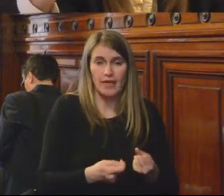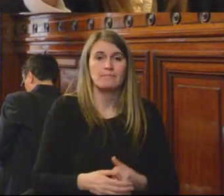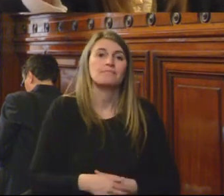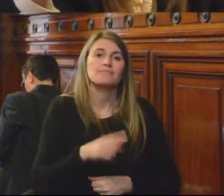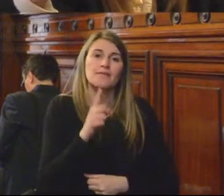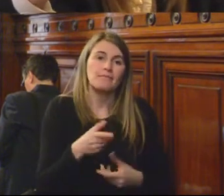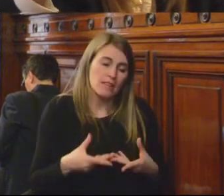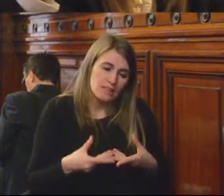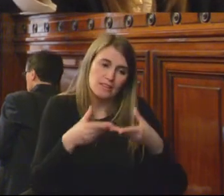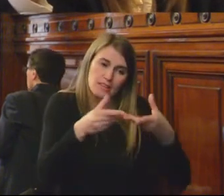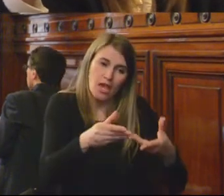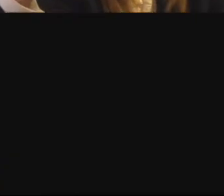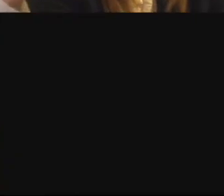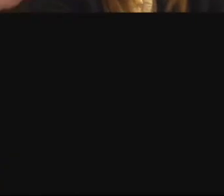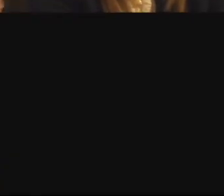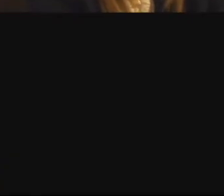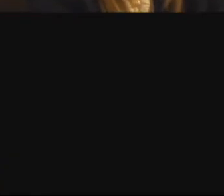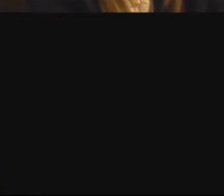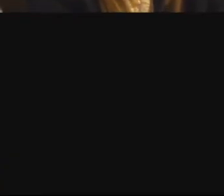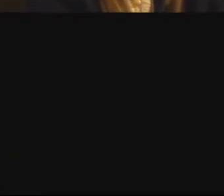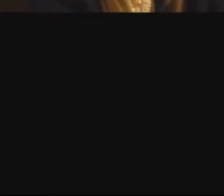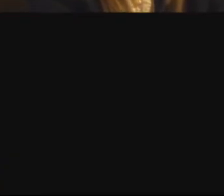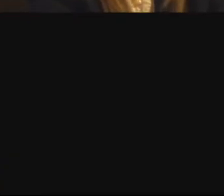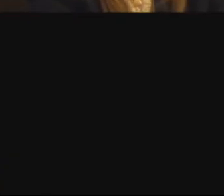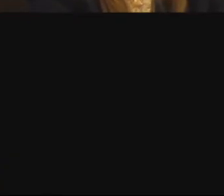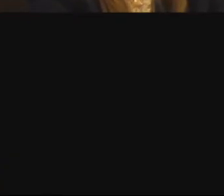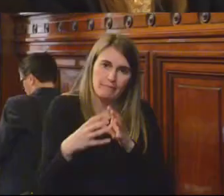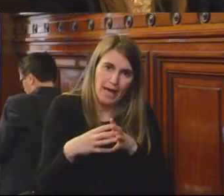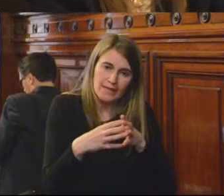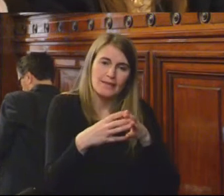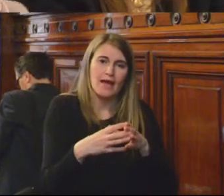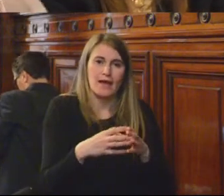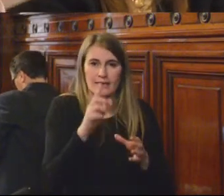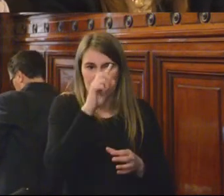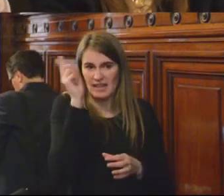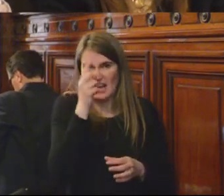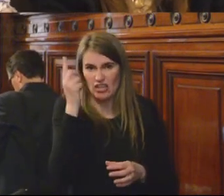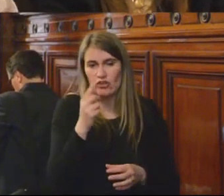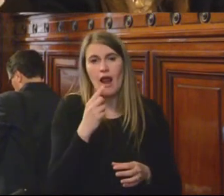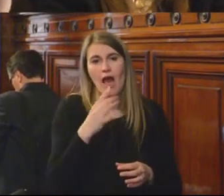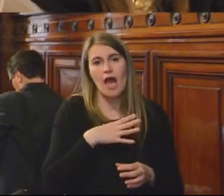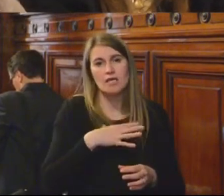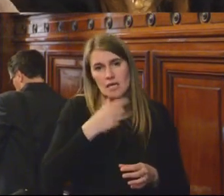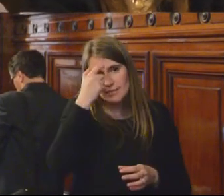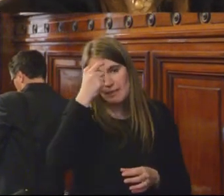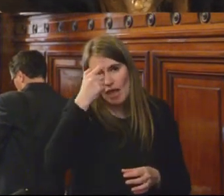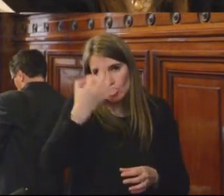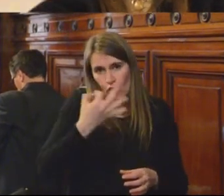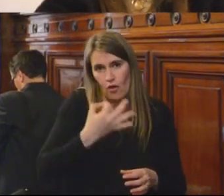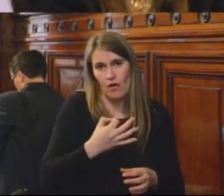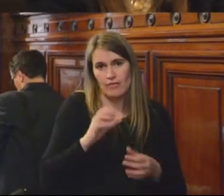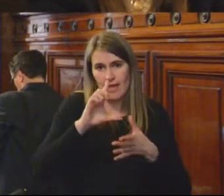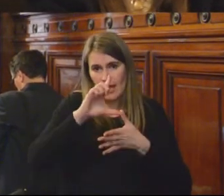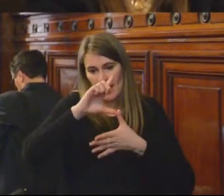dejar, el informe de los acompañantes internacionales. Por ejemplo, Consejo de Expertos Electorales de Latinoamérica,